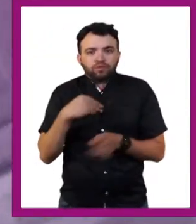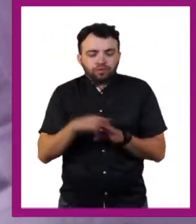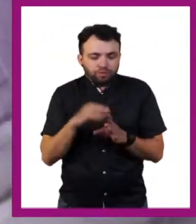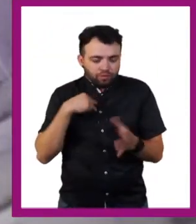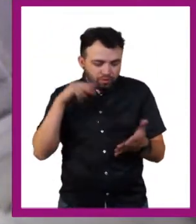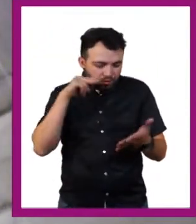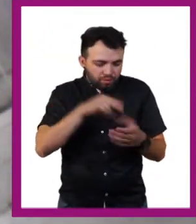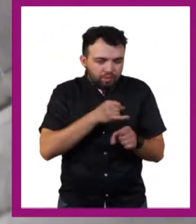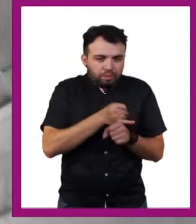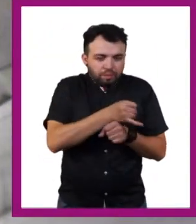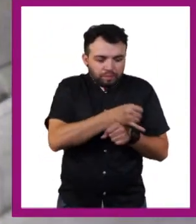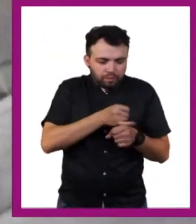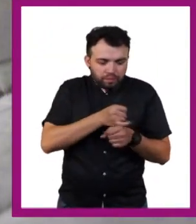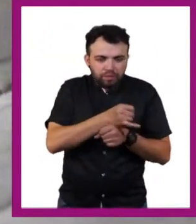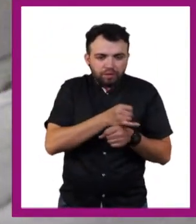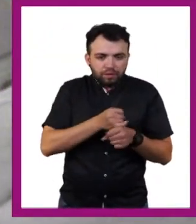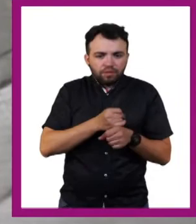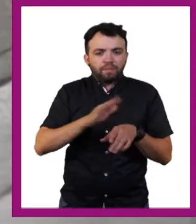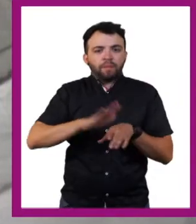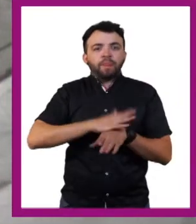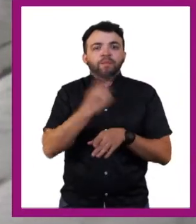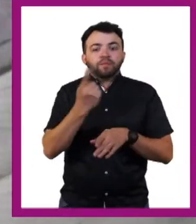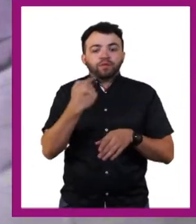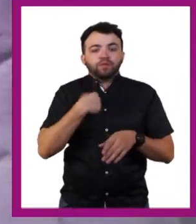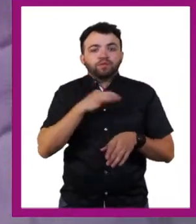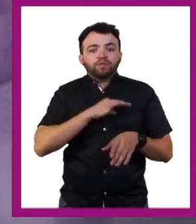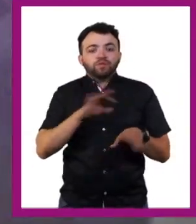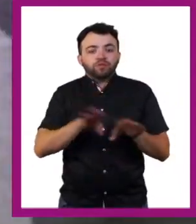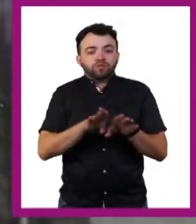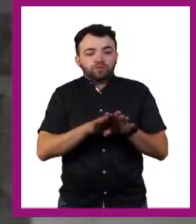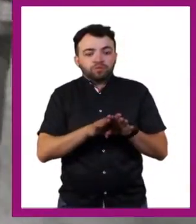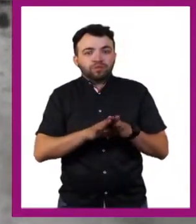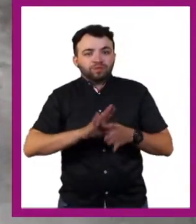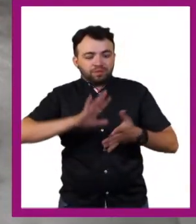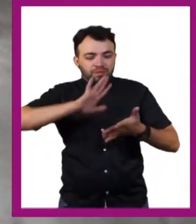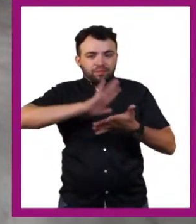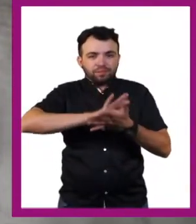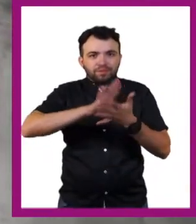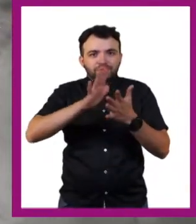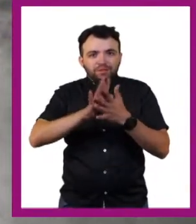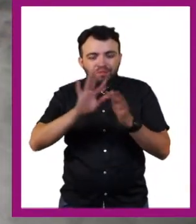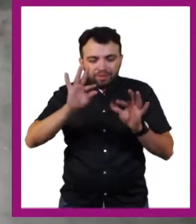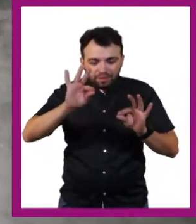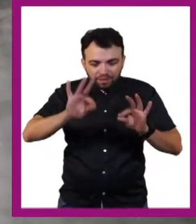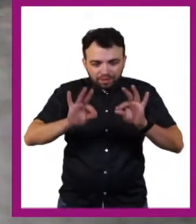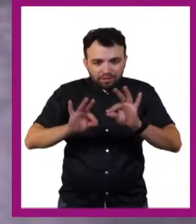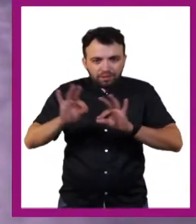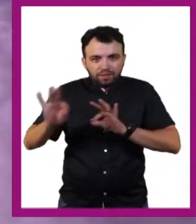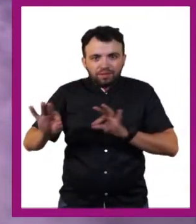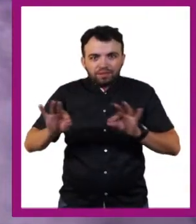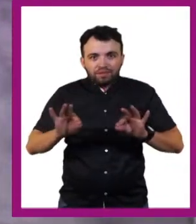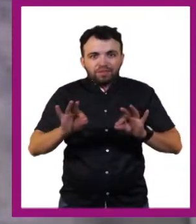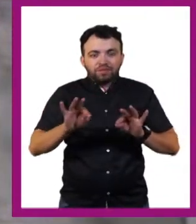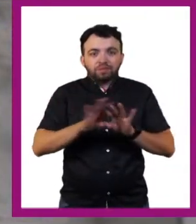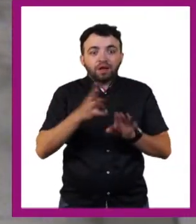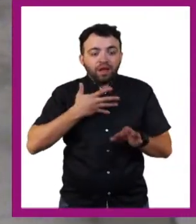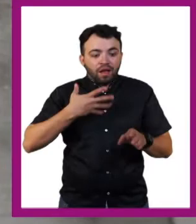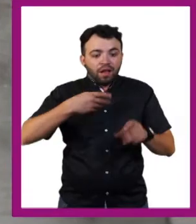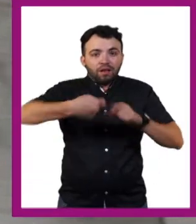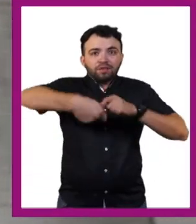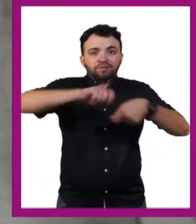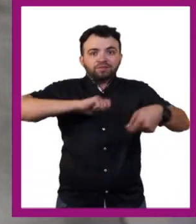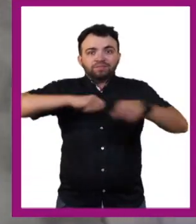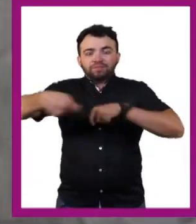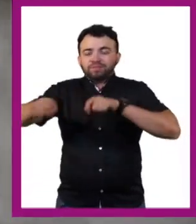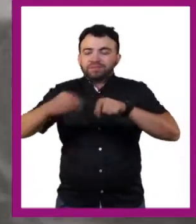sido horrible porque lo que he hecho es triturar documentos y después volverlos a pegar, como si te encontraras las tiritas y luego